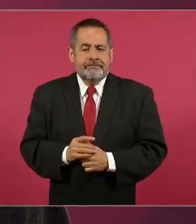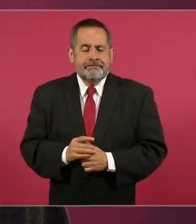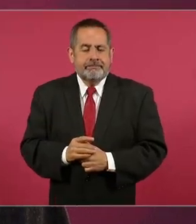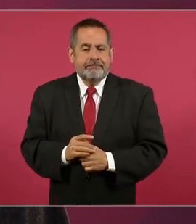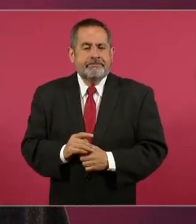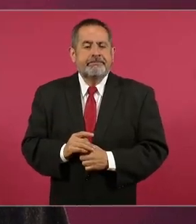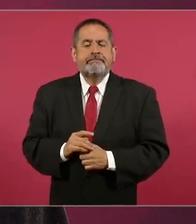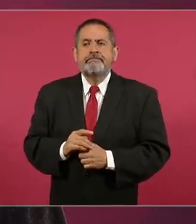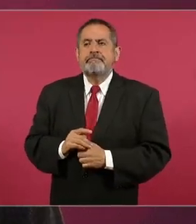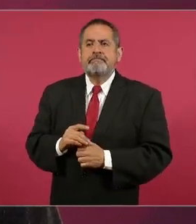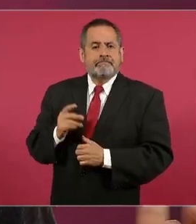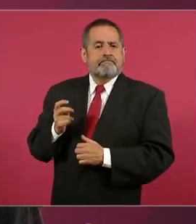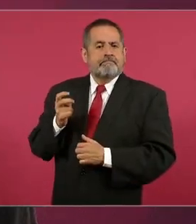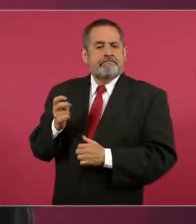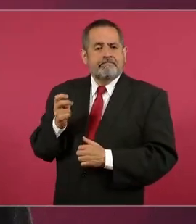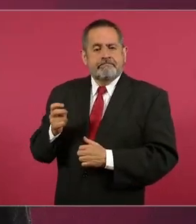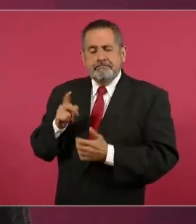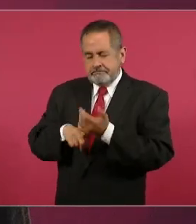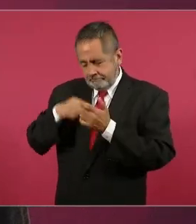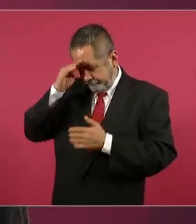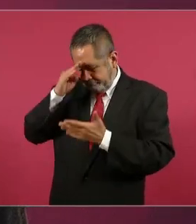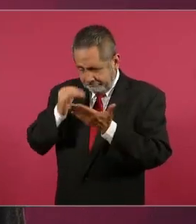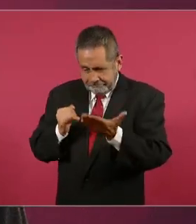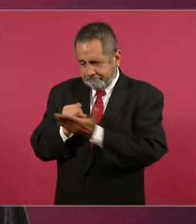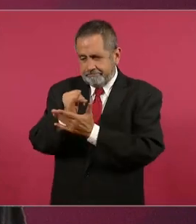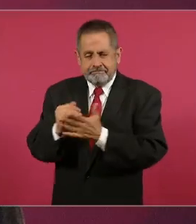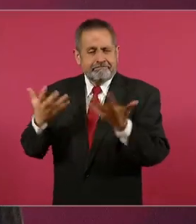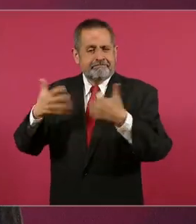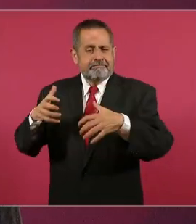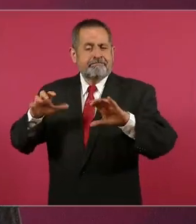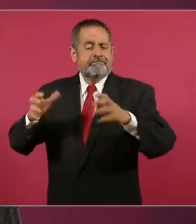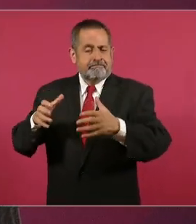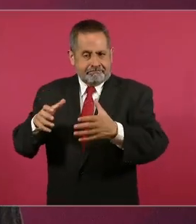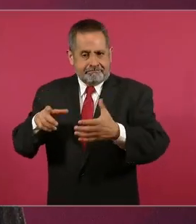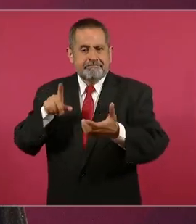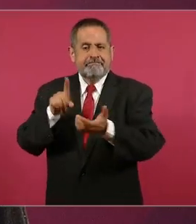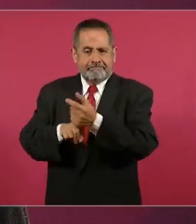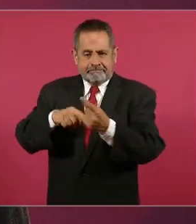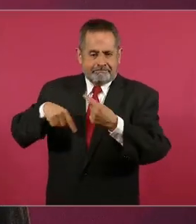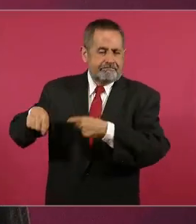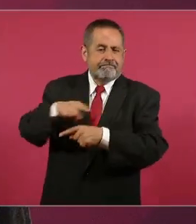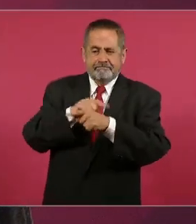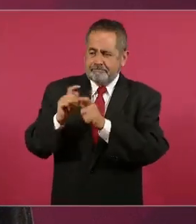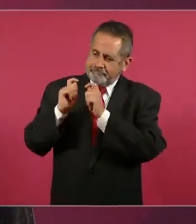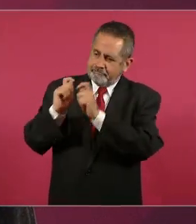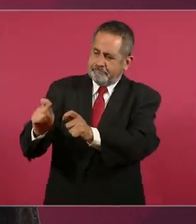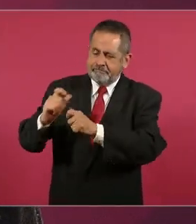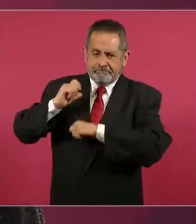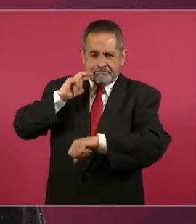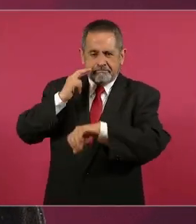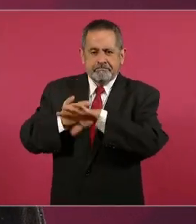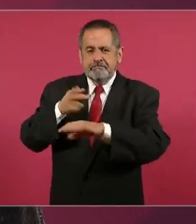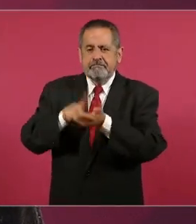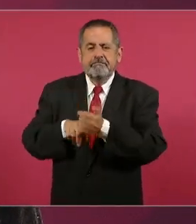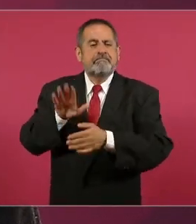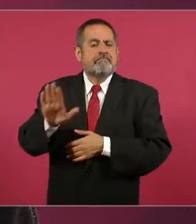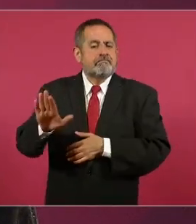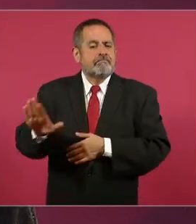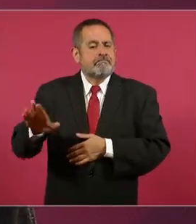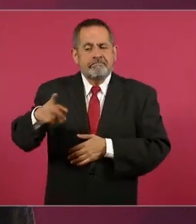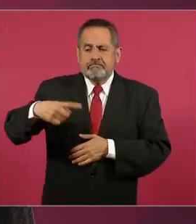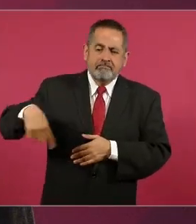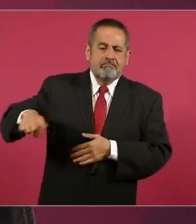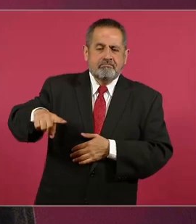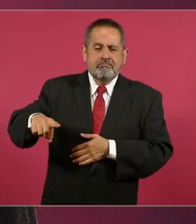decisión de que estas empresas estén en manos, repito, de una institución